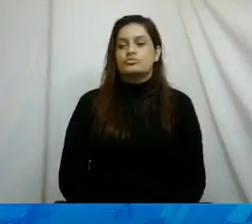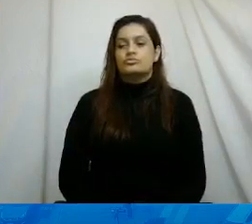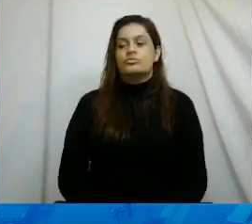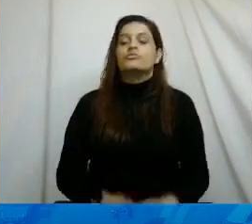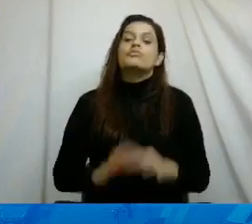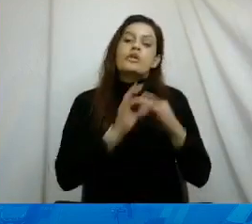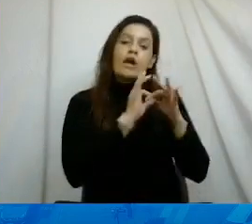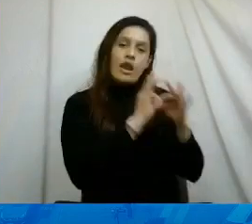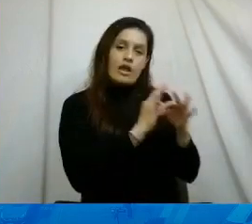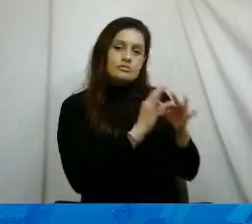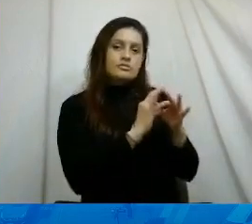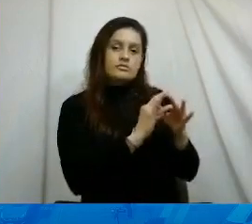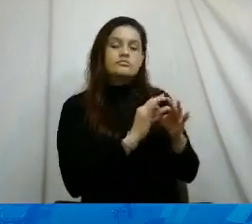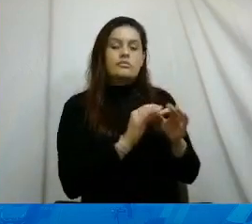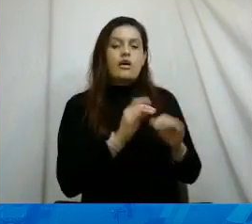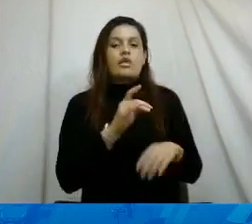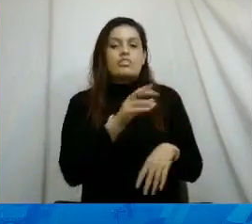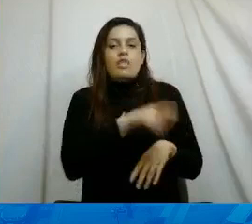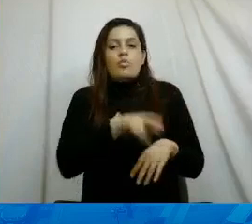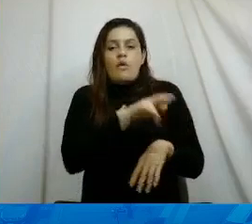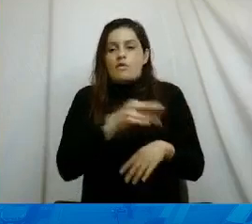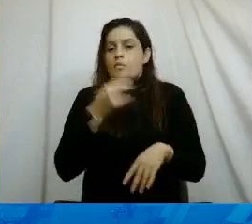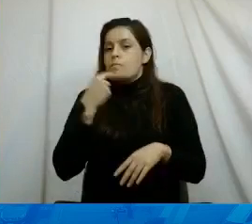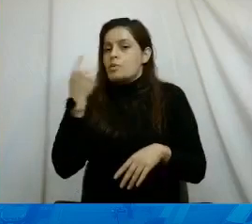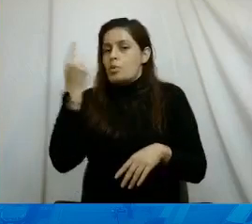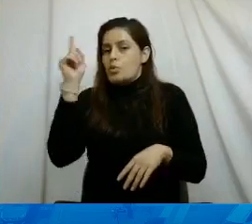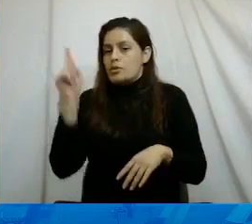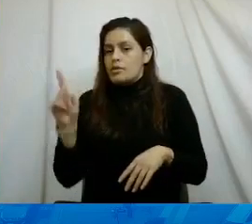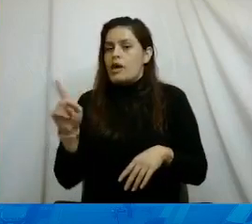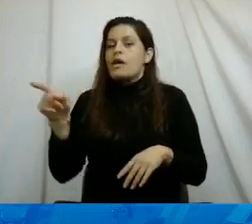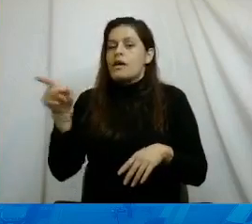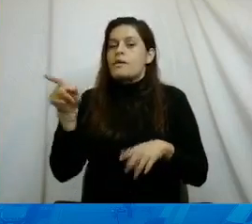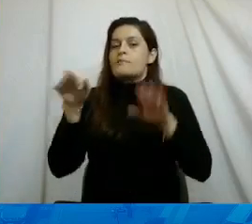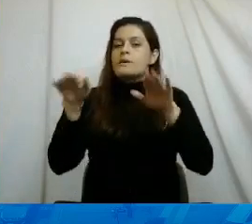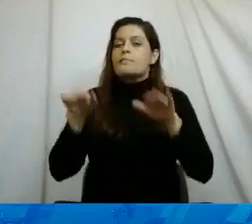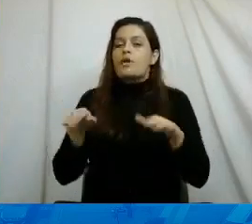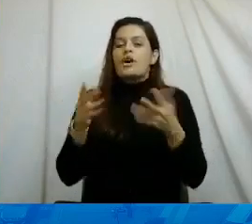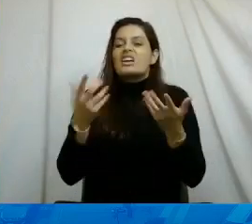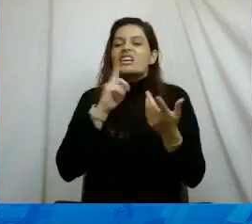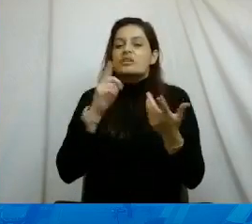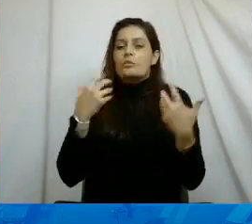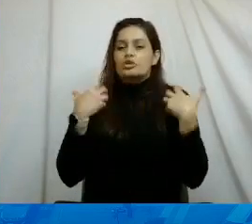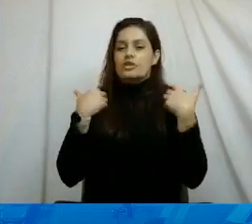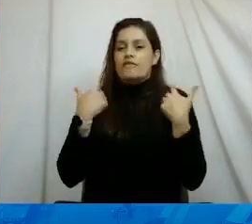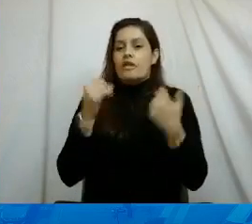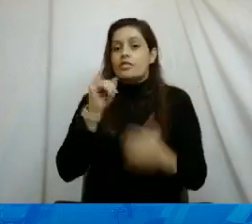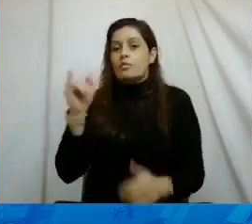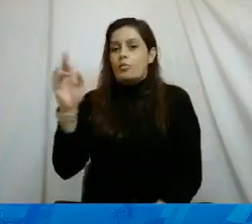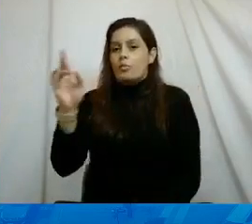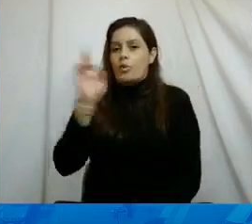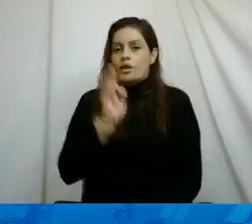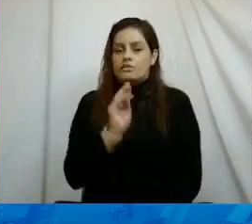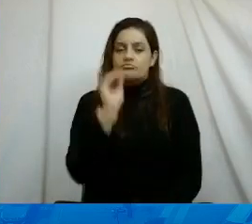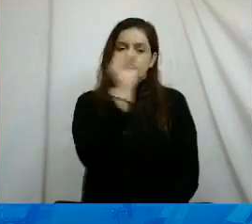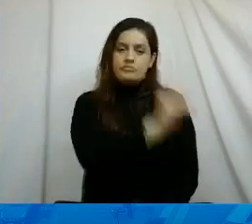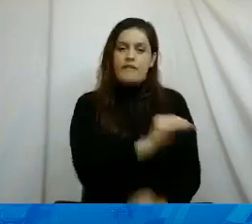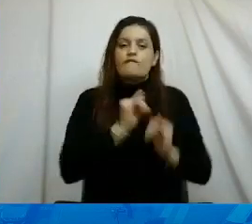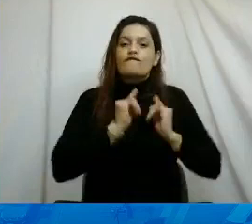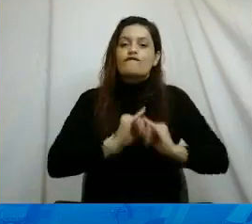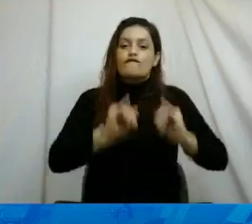Gracias, concejal. Vamos a insistir con esa solicitud para que les llegue por correspondencia el informe del